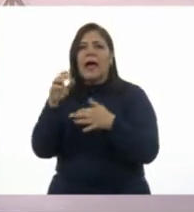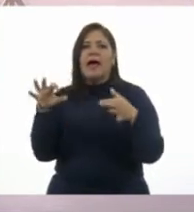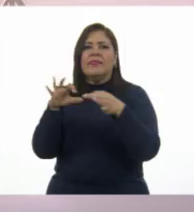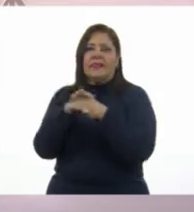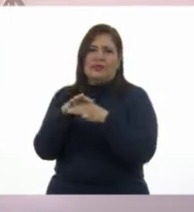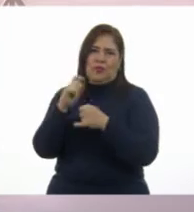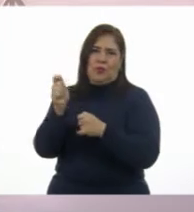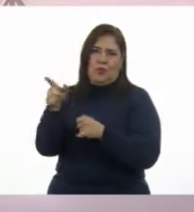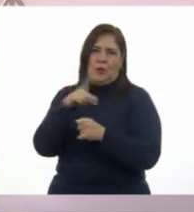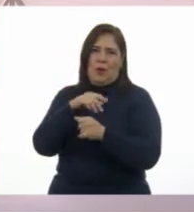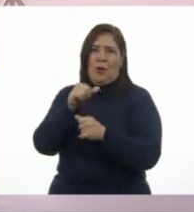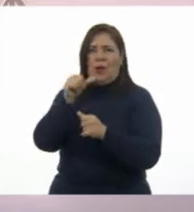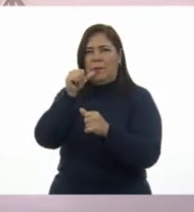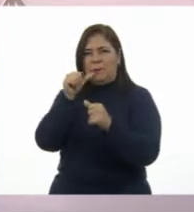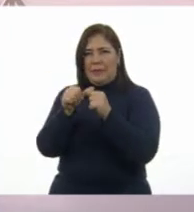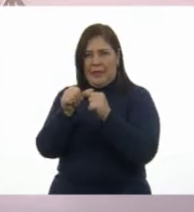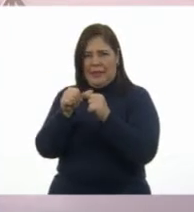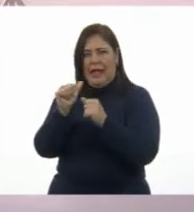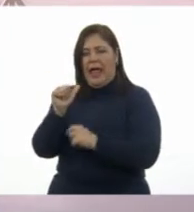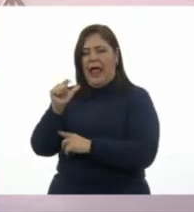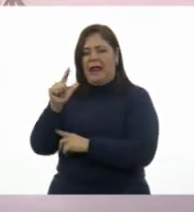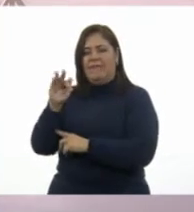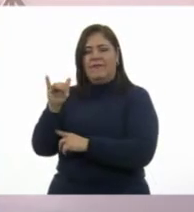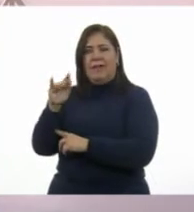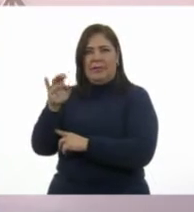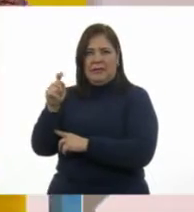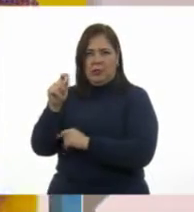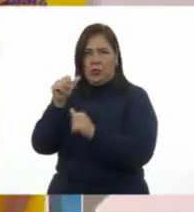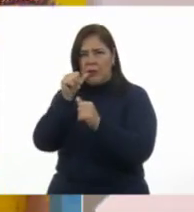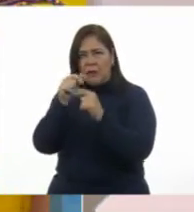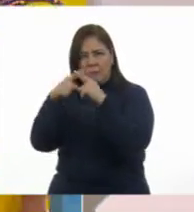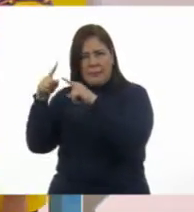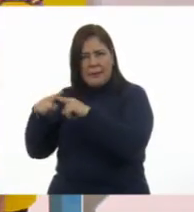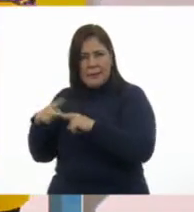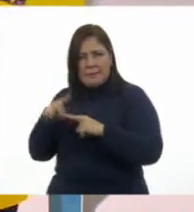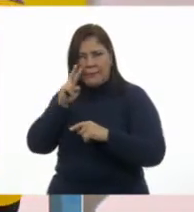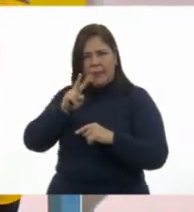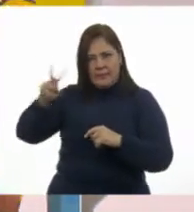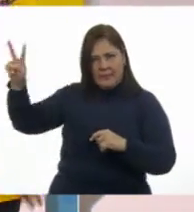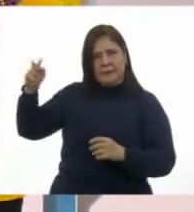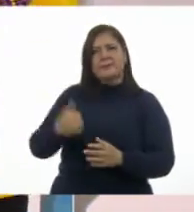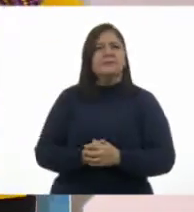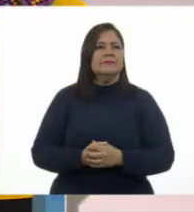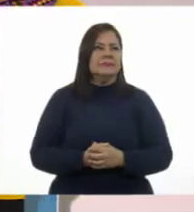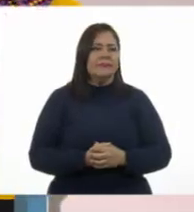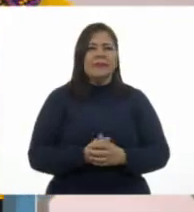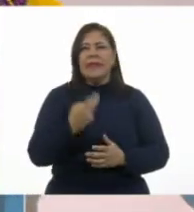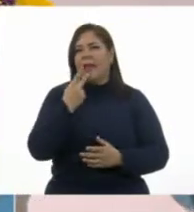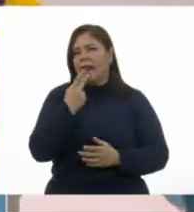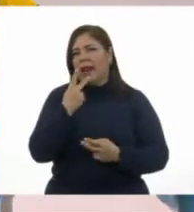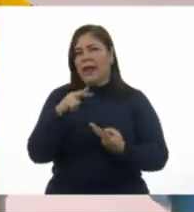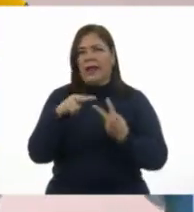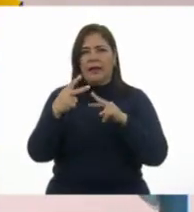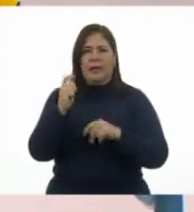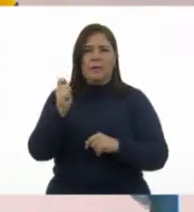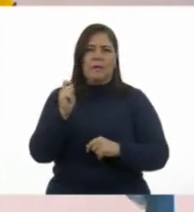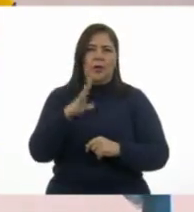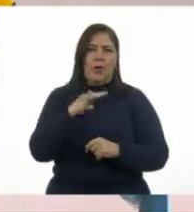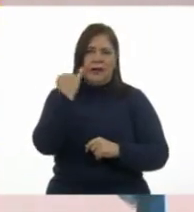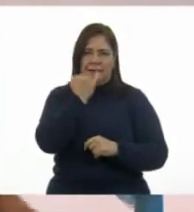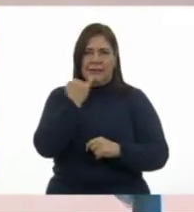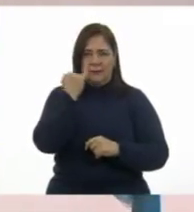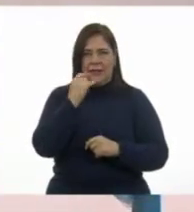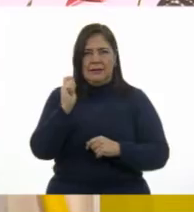Una palabra con glotal. Mi kisuklan Pepe, chan, ambuts, ukilaye. Mi kalakemi much y cha. A ver si